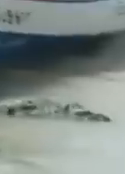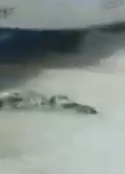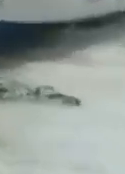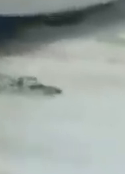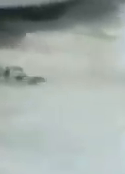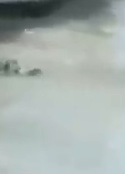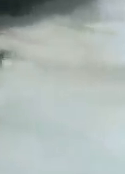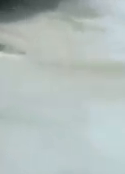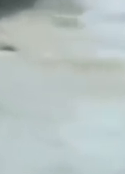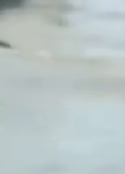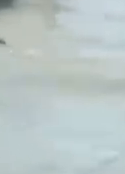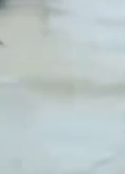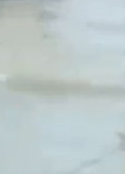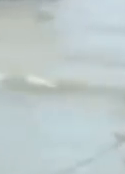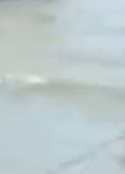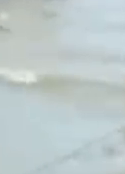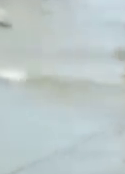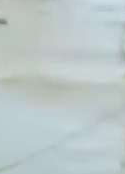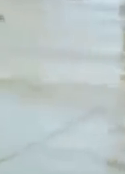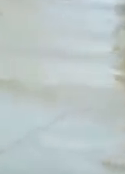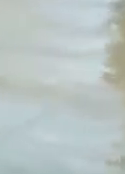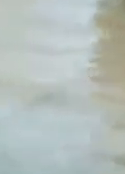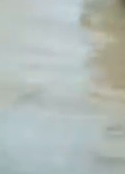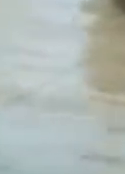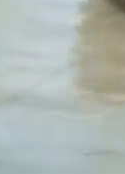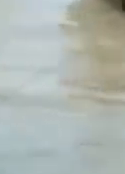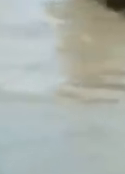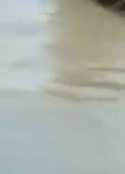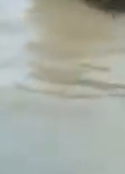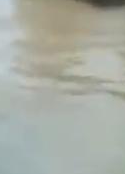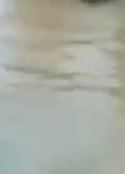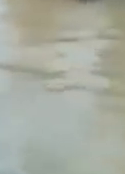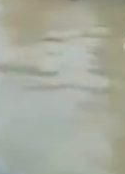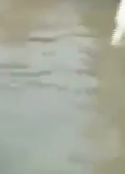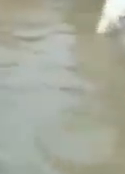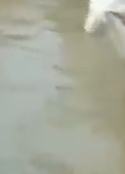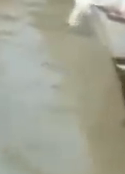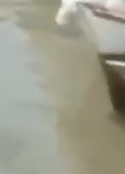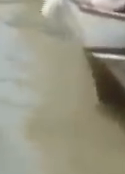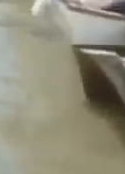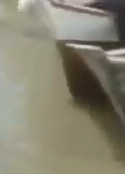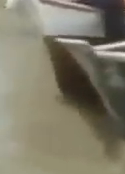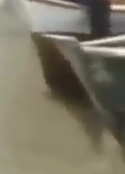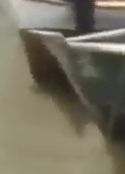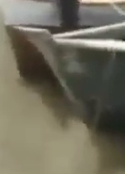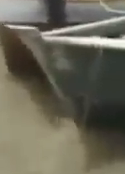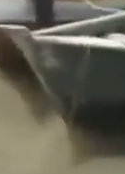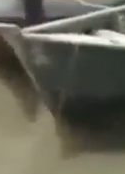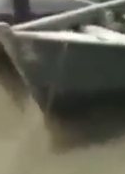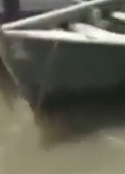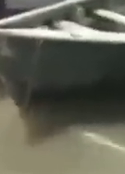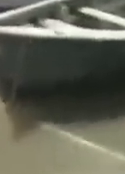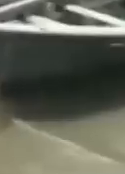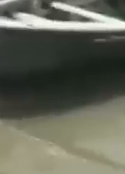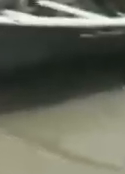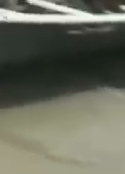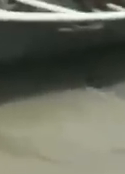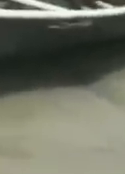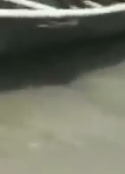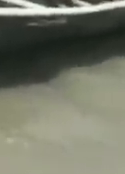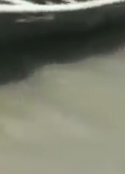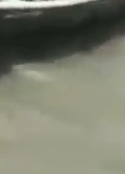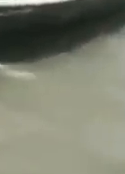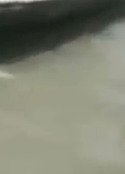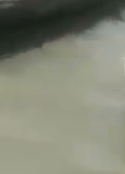de productos del mar Pescabel, donde el presidente ha aprobado más de 7 millones de bolívares para las